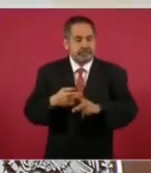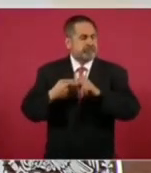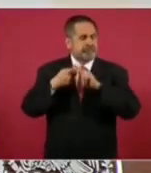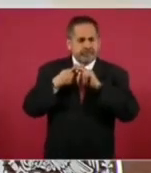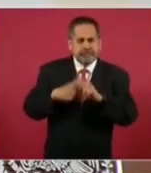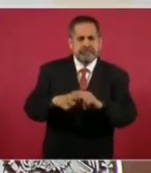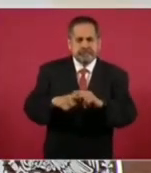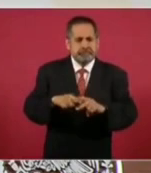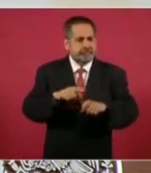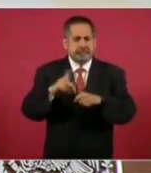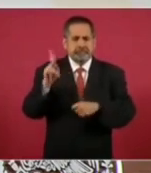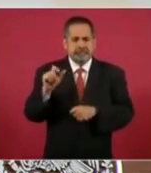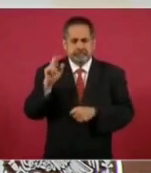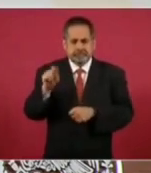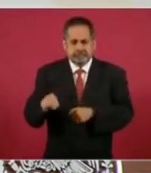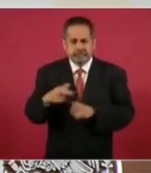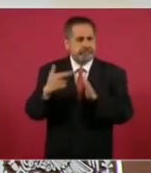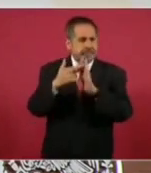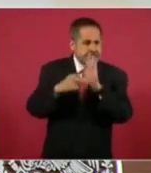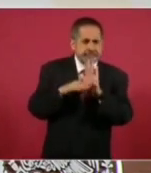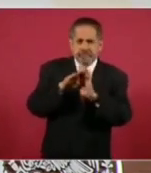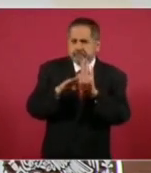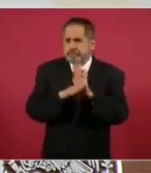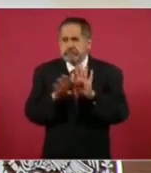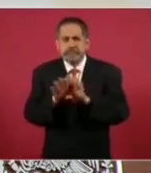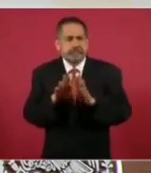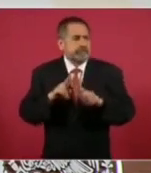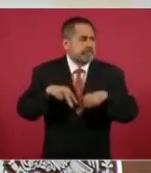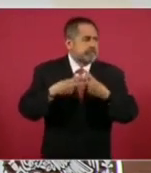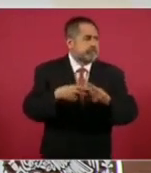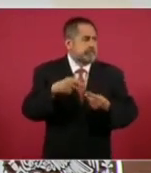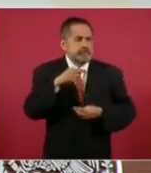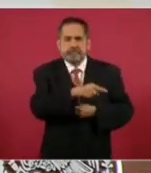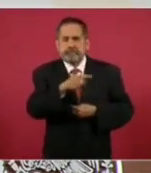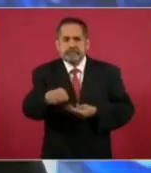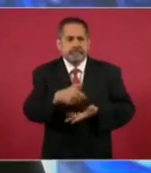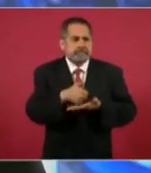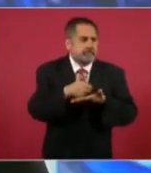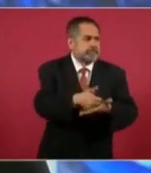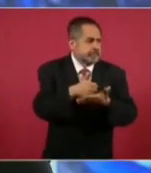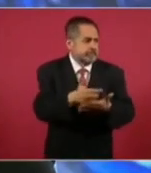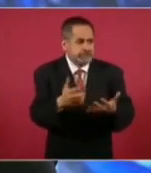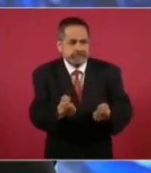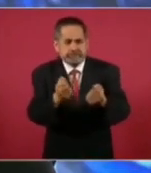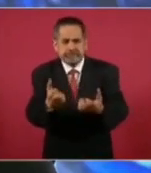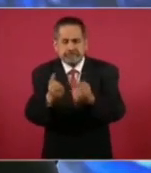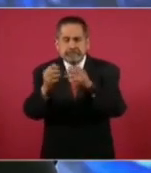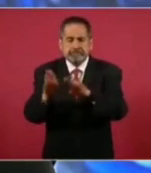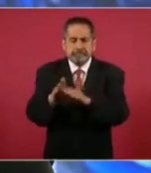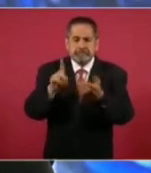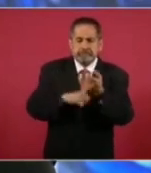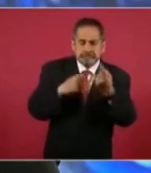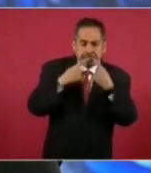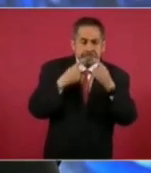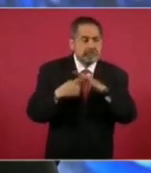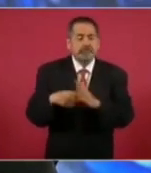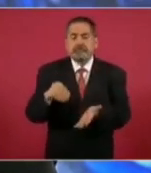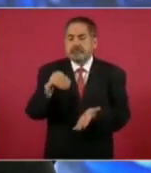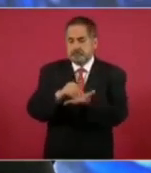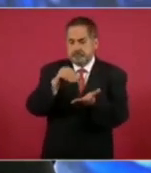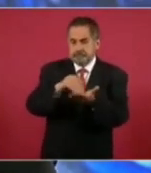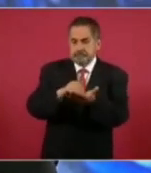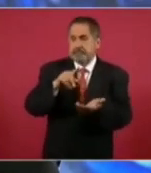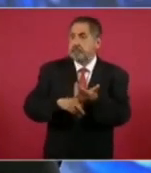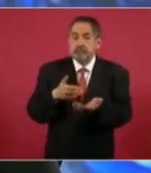activación de planes y los protocolos de auxilio a la población y la evaluación de daños que todavía continúa